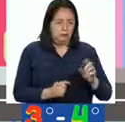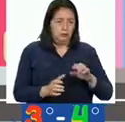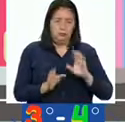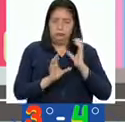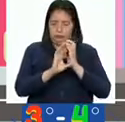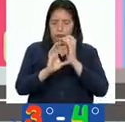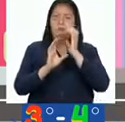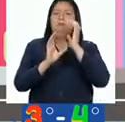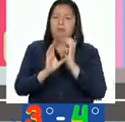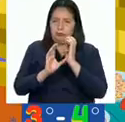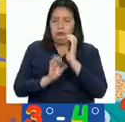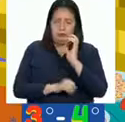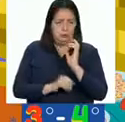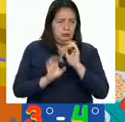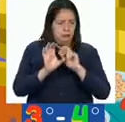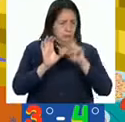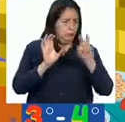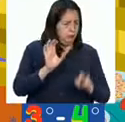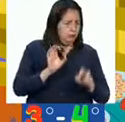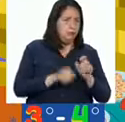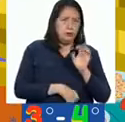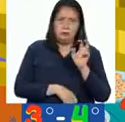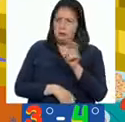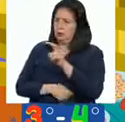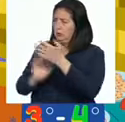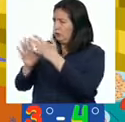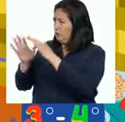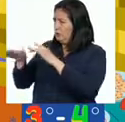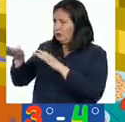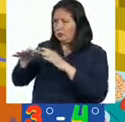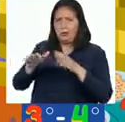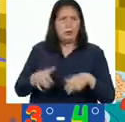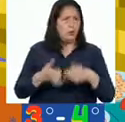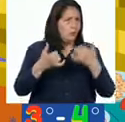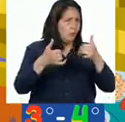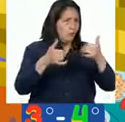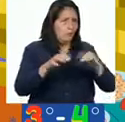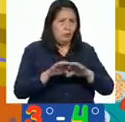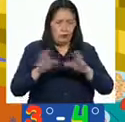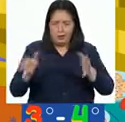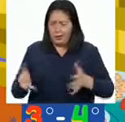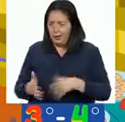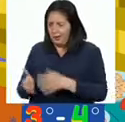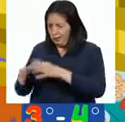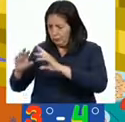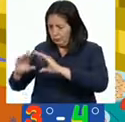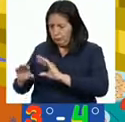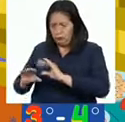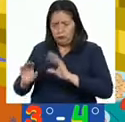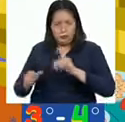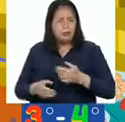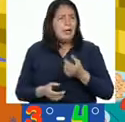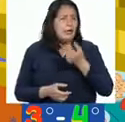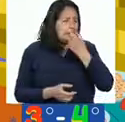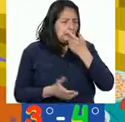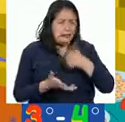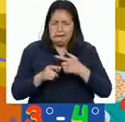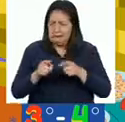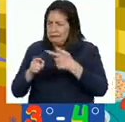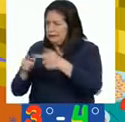llega, se baja del bus y observa una ciudad llena de juegos de mesa, sofás, galletas hechas al horno y sus postres